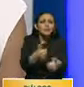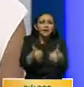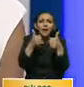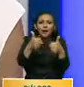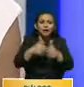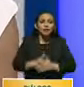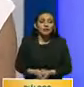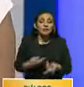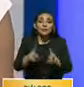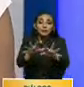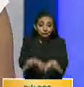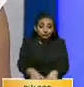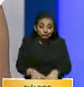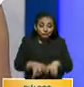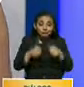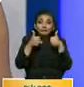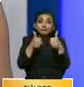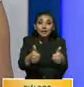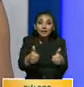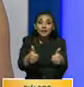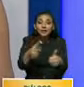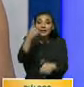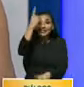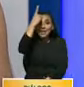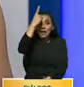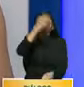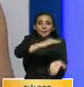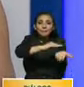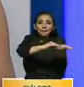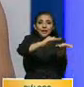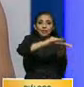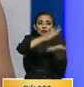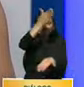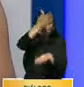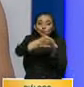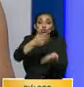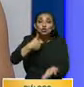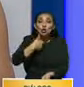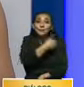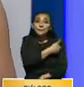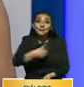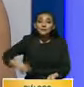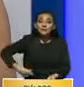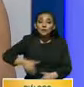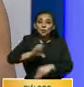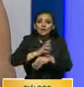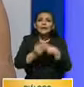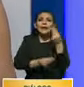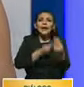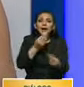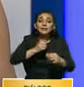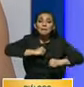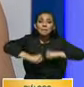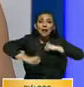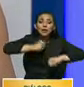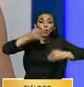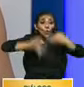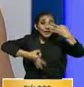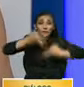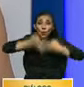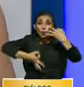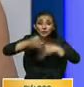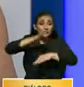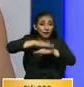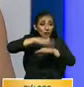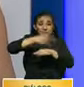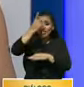sobre todo con la agricultura, al condonar las deudas. Yo suspenderé como presidenta de esta nación en mayo los juicios coactivos